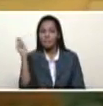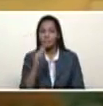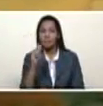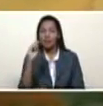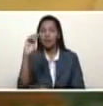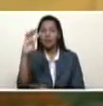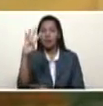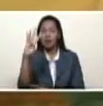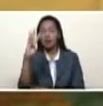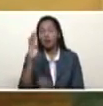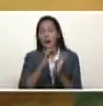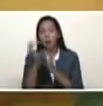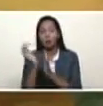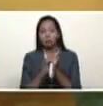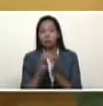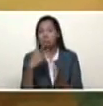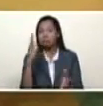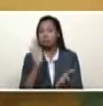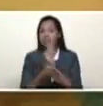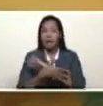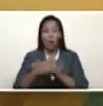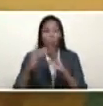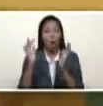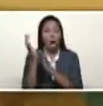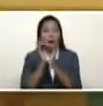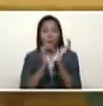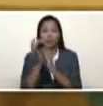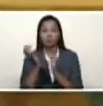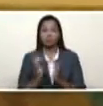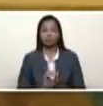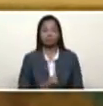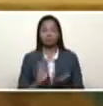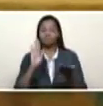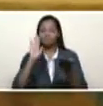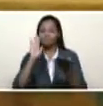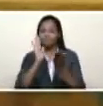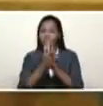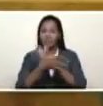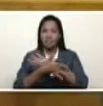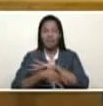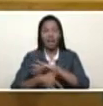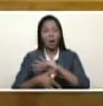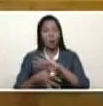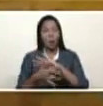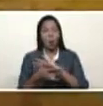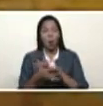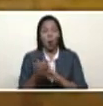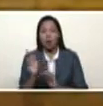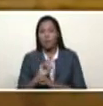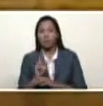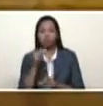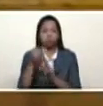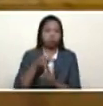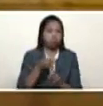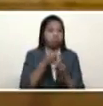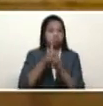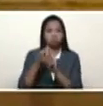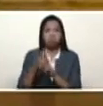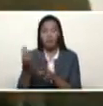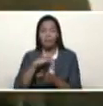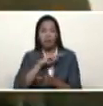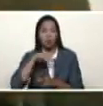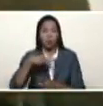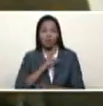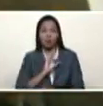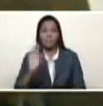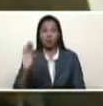4. Se va el mes de abril. Se va en la intensidad de la batalla por nuestra